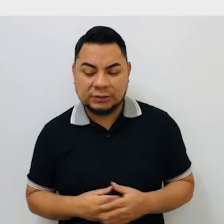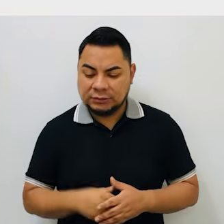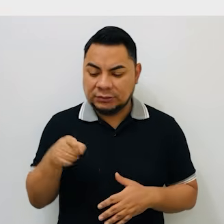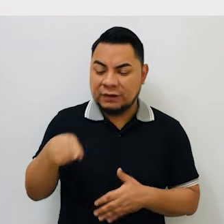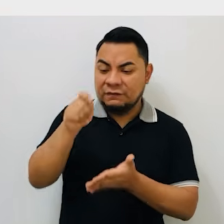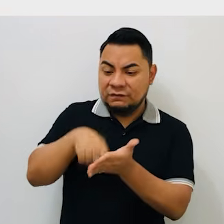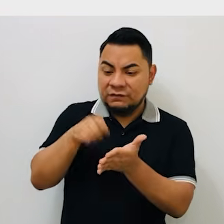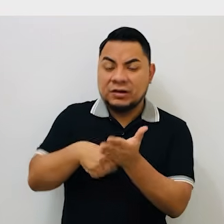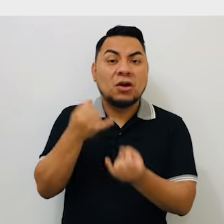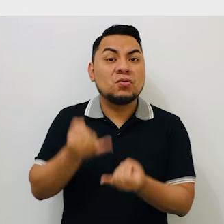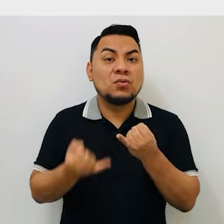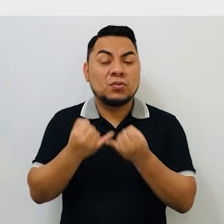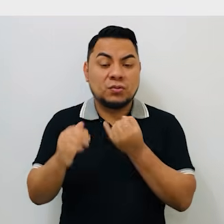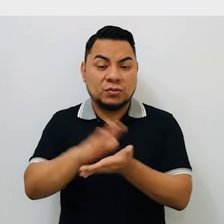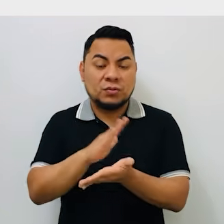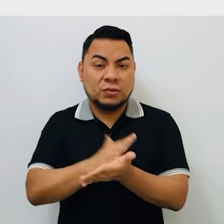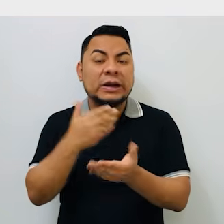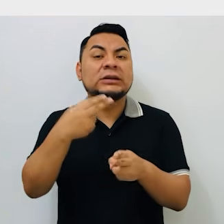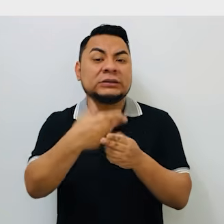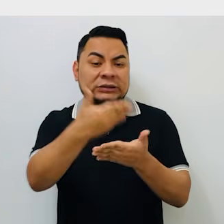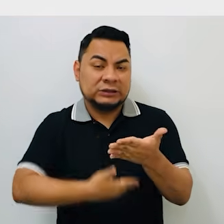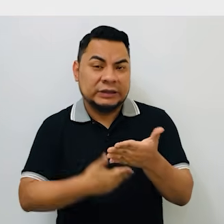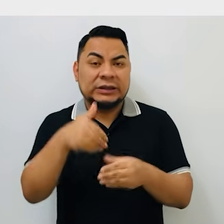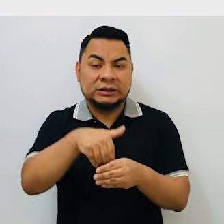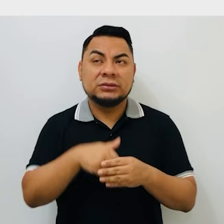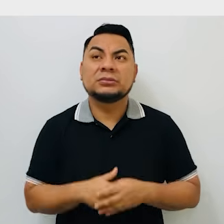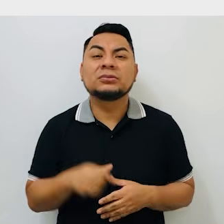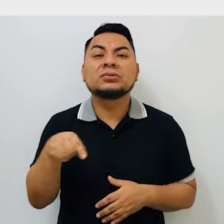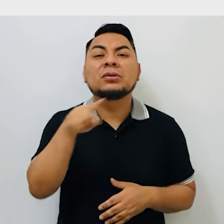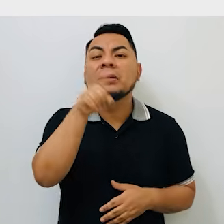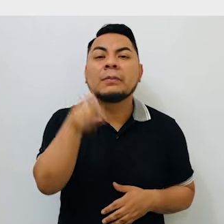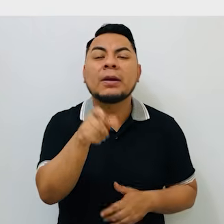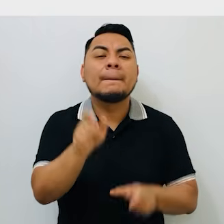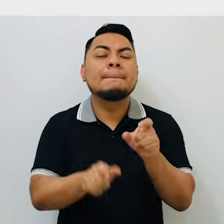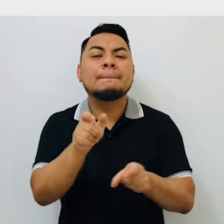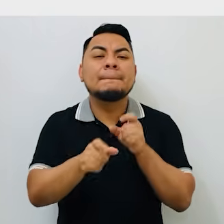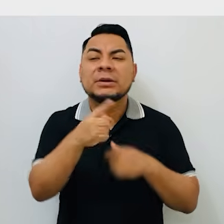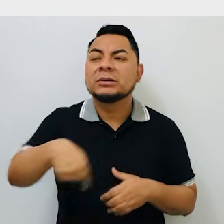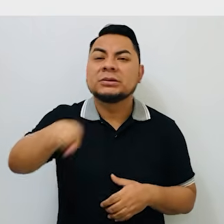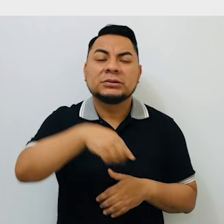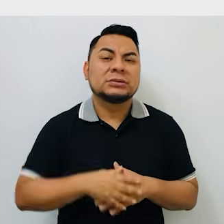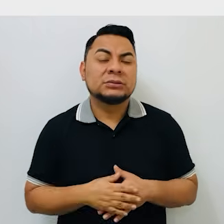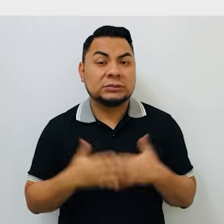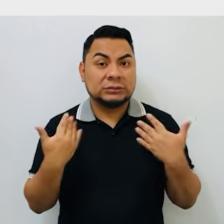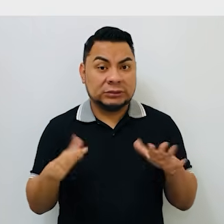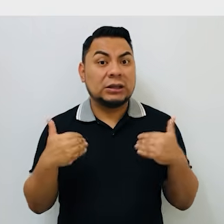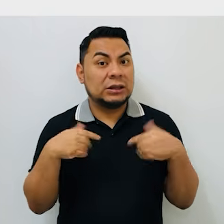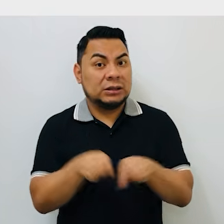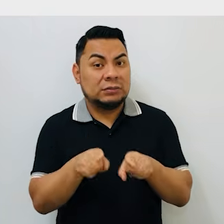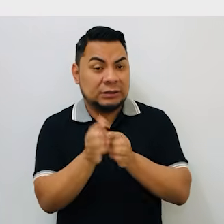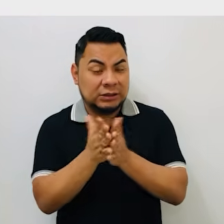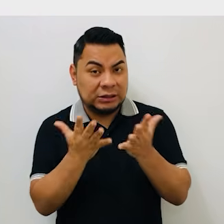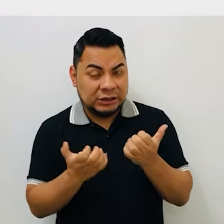presidente de mesa firma en la última página de la lista de electores. Pregunta a las personeras y los personeros